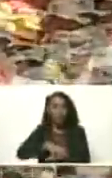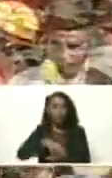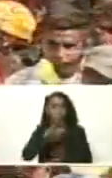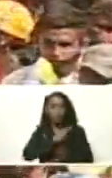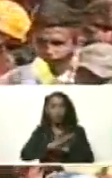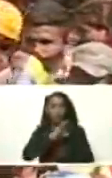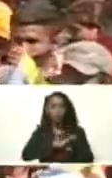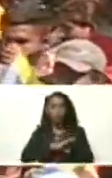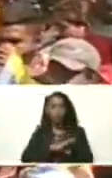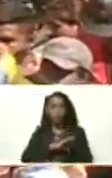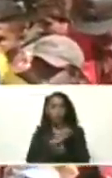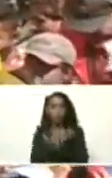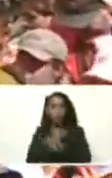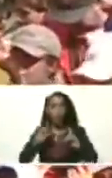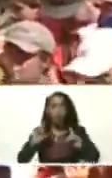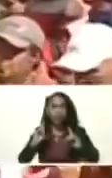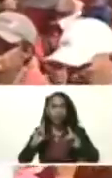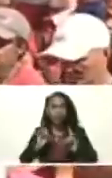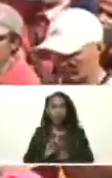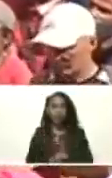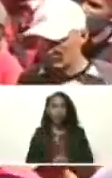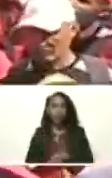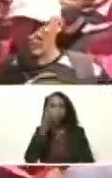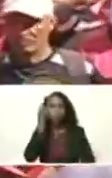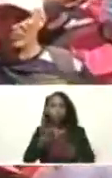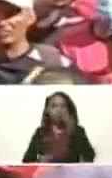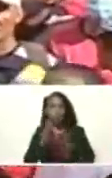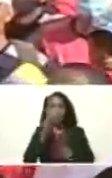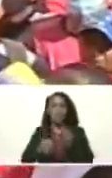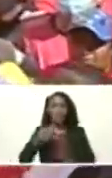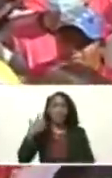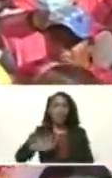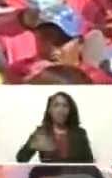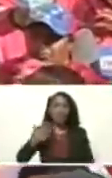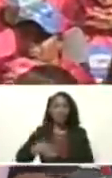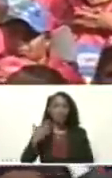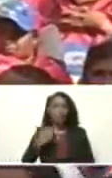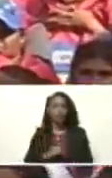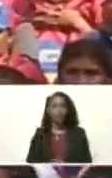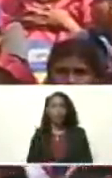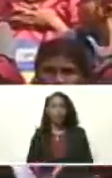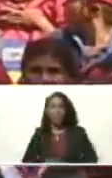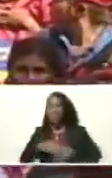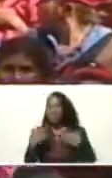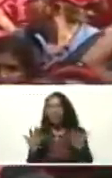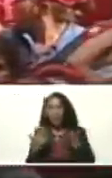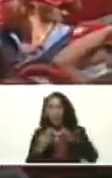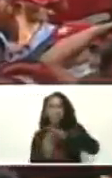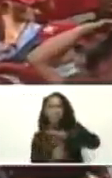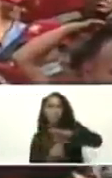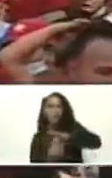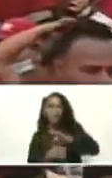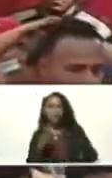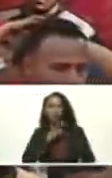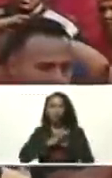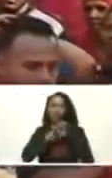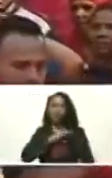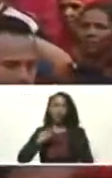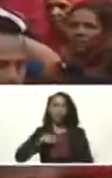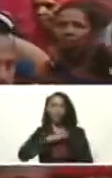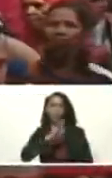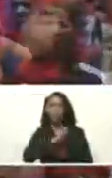social, democrático, de justicia, de derecho, que es la base del socialismo